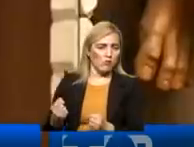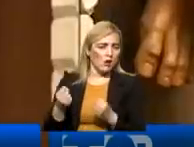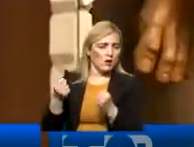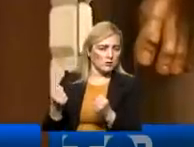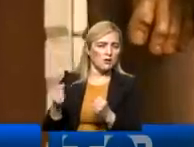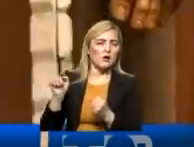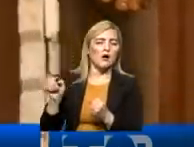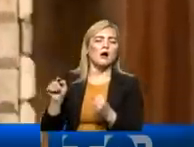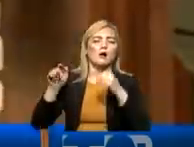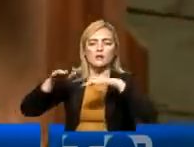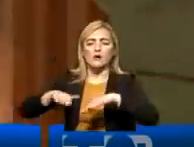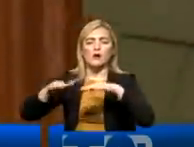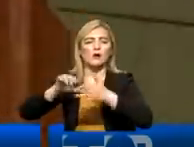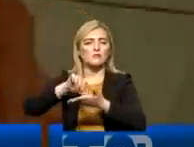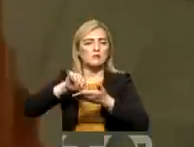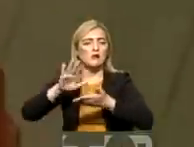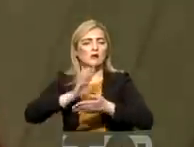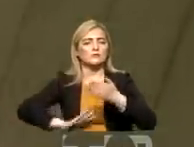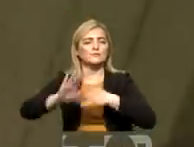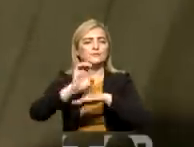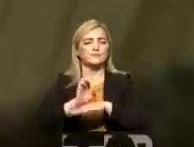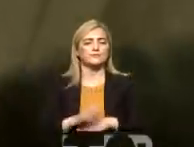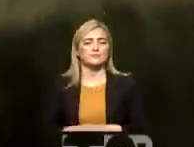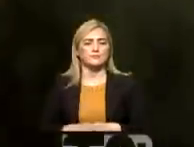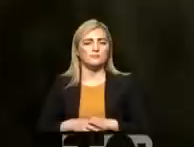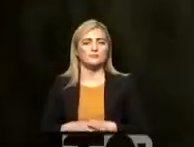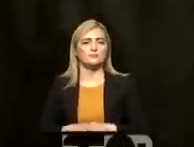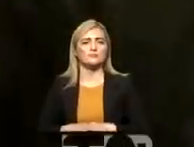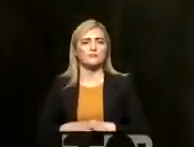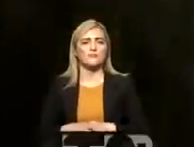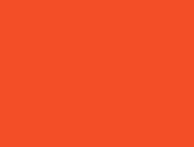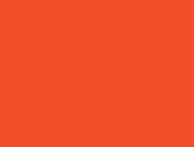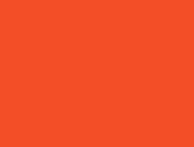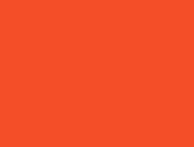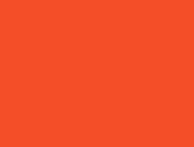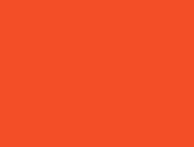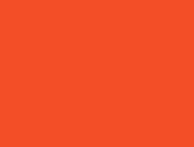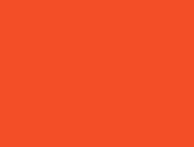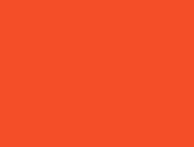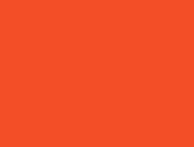educativa, sino también de la ciudad y el país. Helen Quiñones, 24 horas.